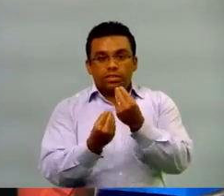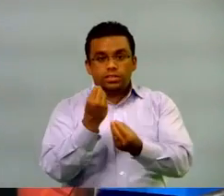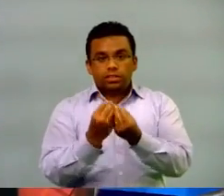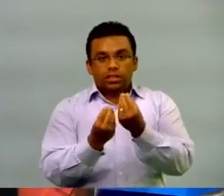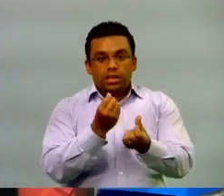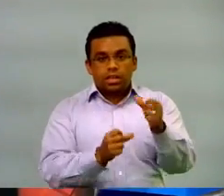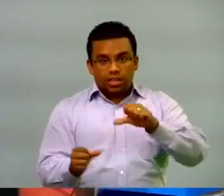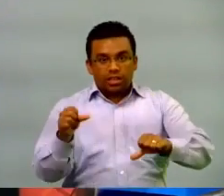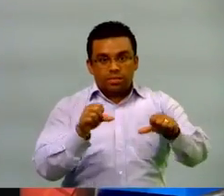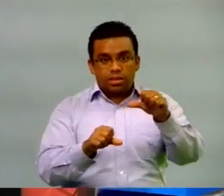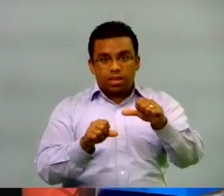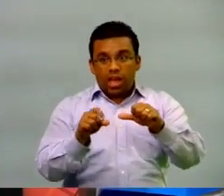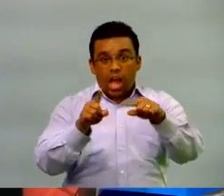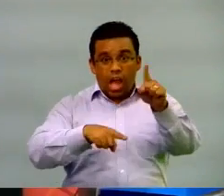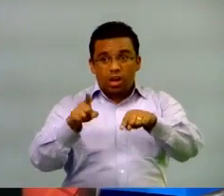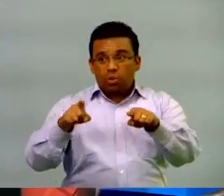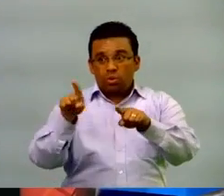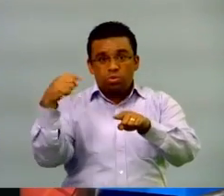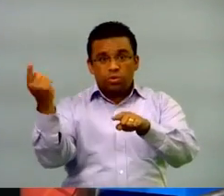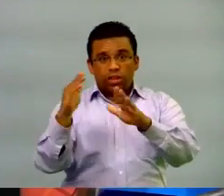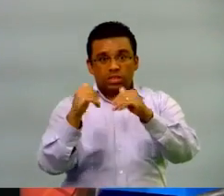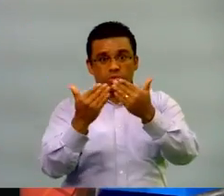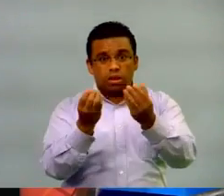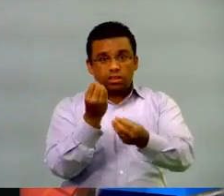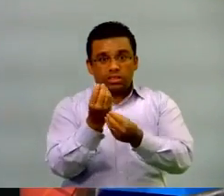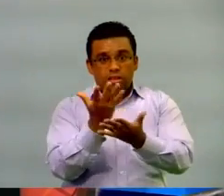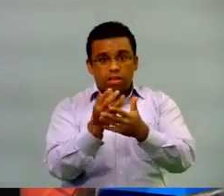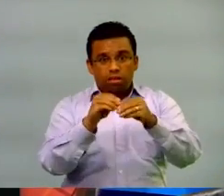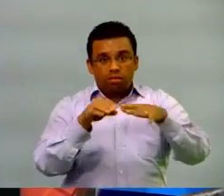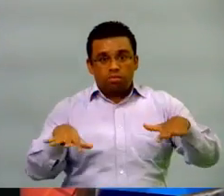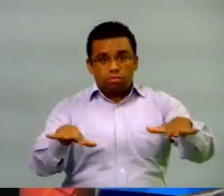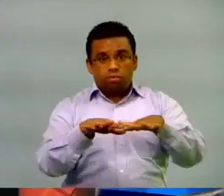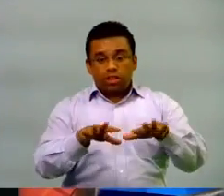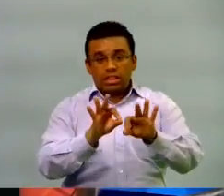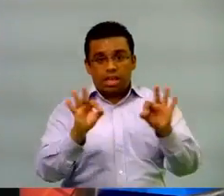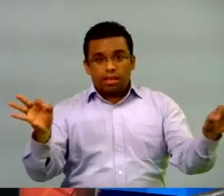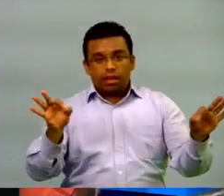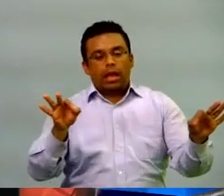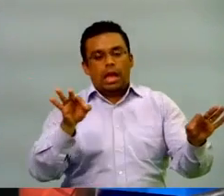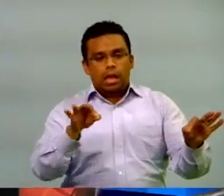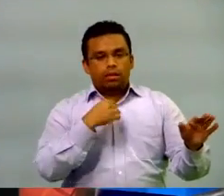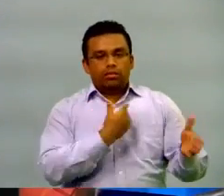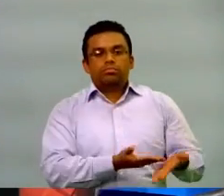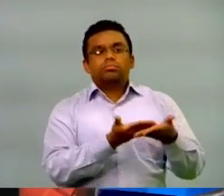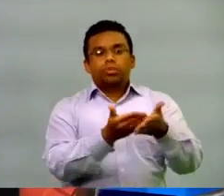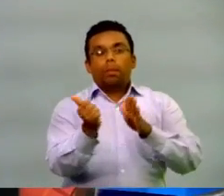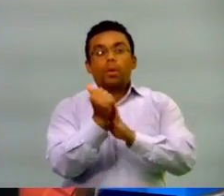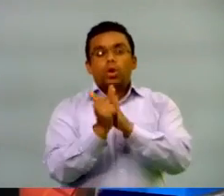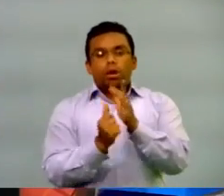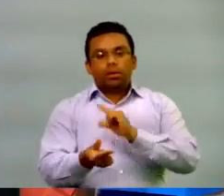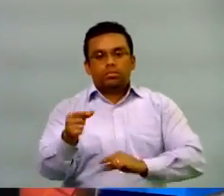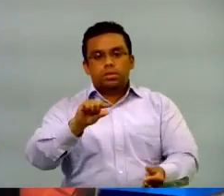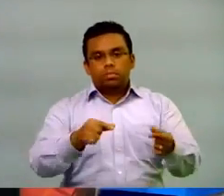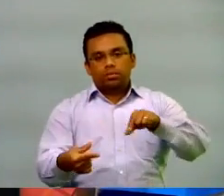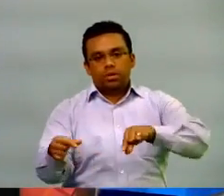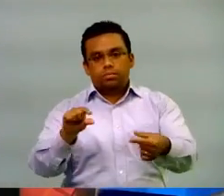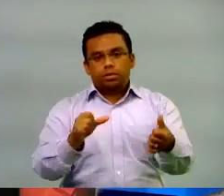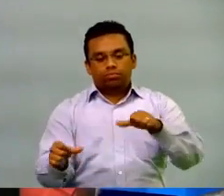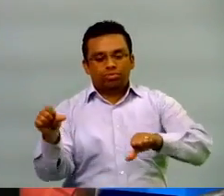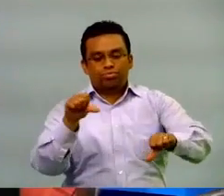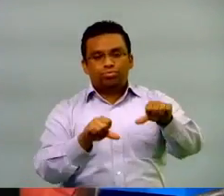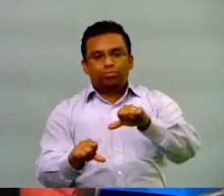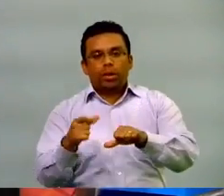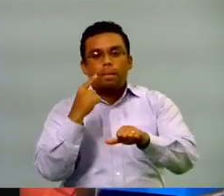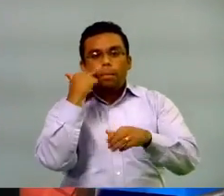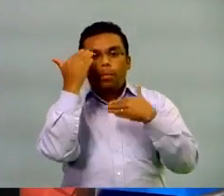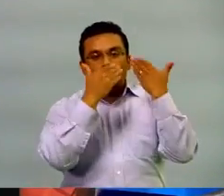para aquellas escuelitas que no tienen la infraestructura. Entonces, definitivamente tenemos un reto, una oportunidad gigante a través de este tipo de programas